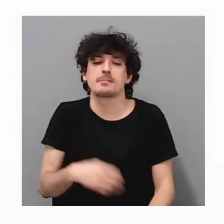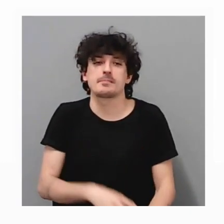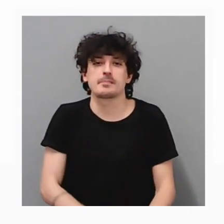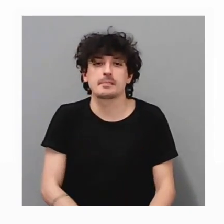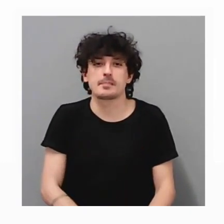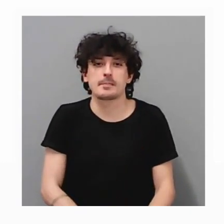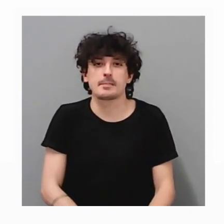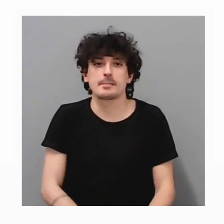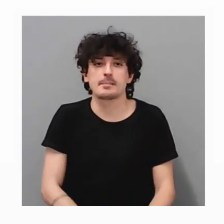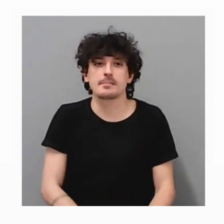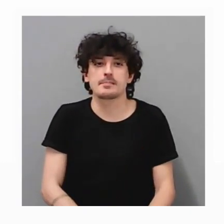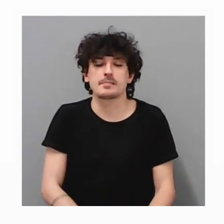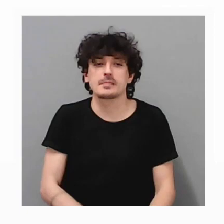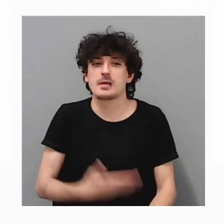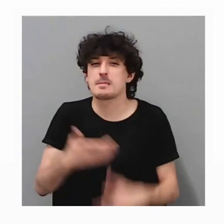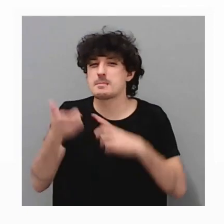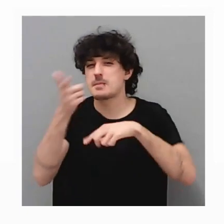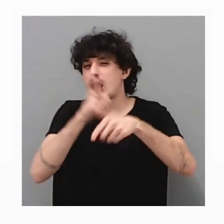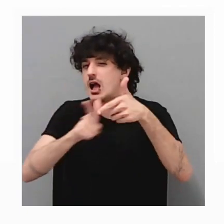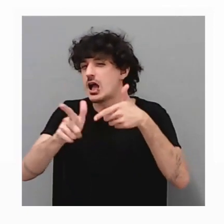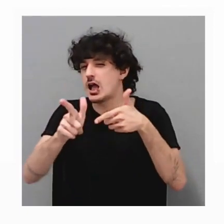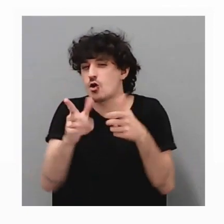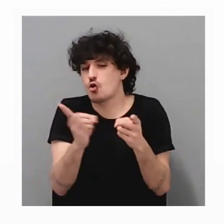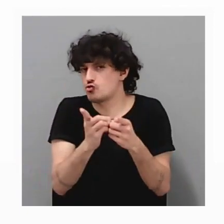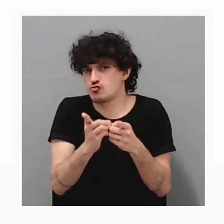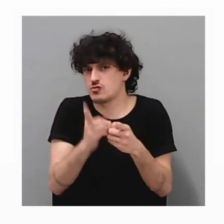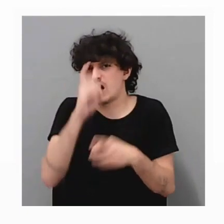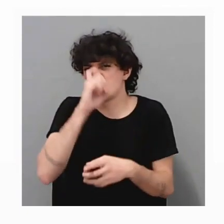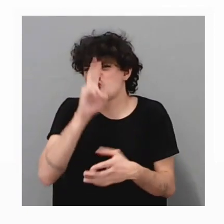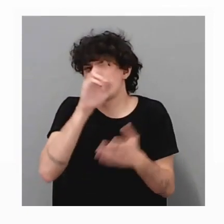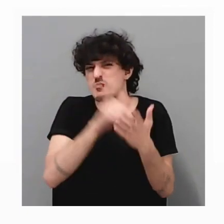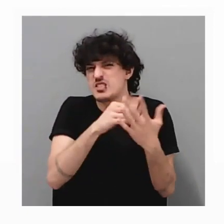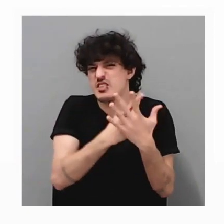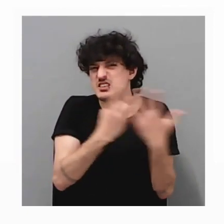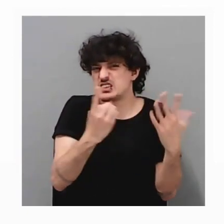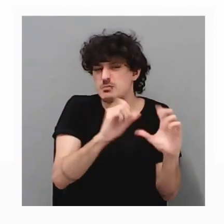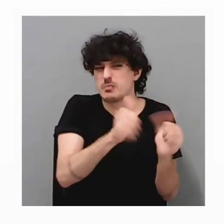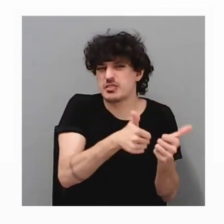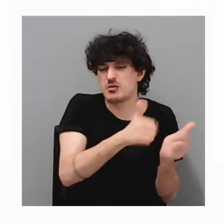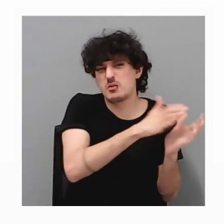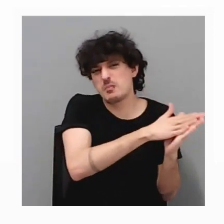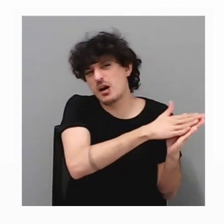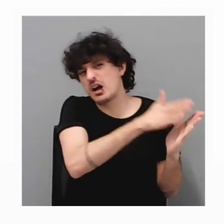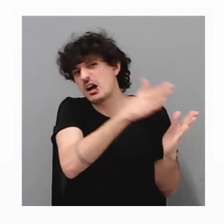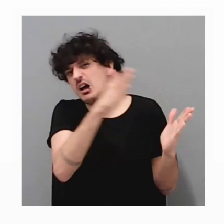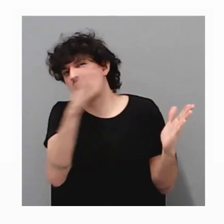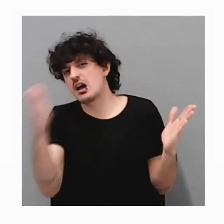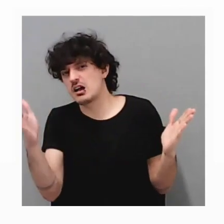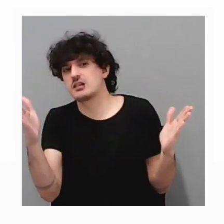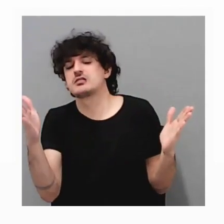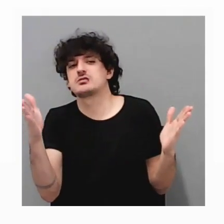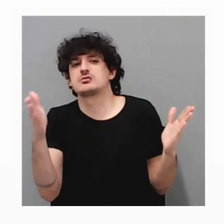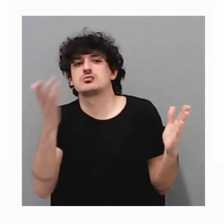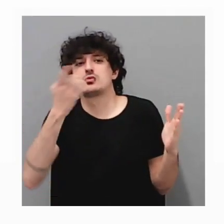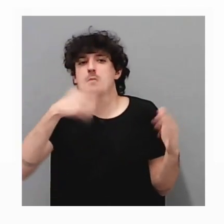Y no ha sido un viaje corto. Llevamos desde 2016 con una trayectoria que nos ha hecho ser la startup del año en 2018 y